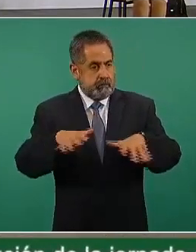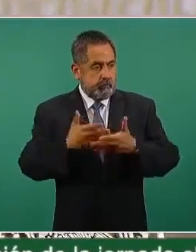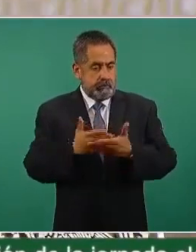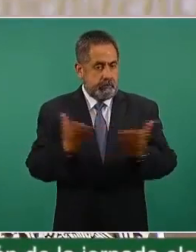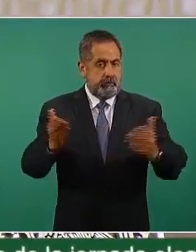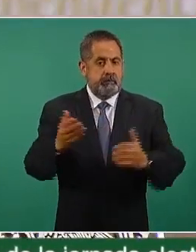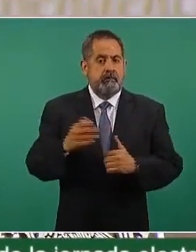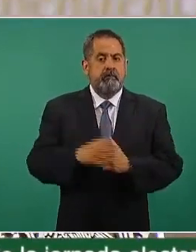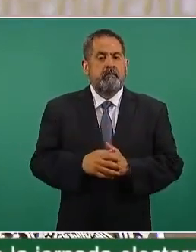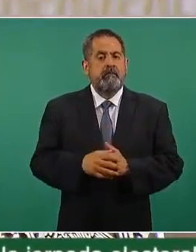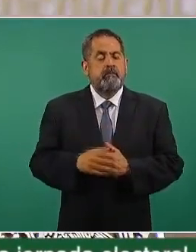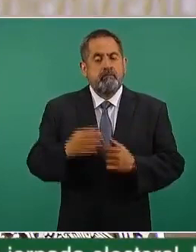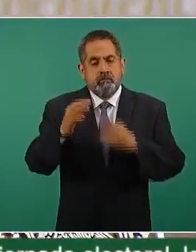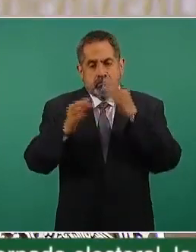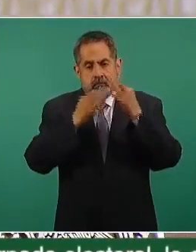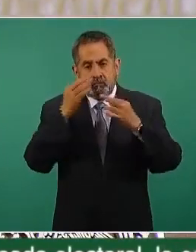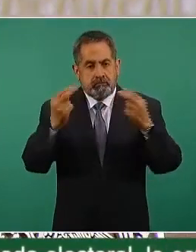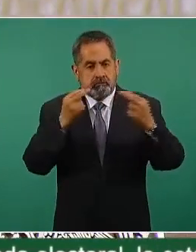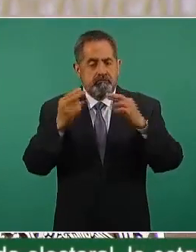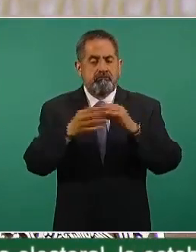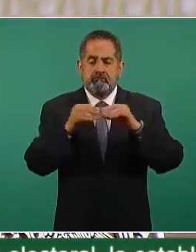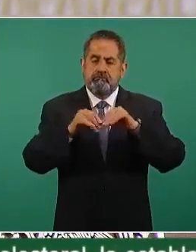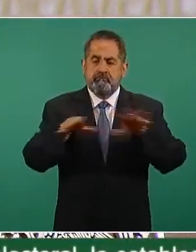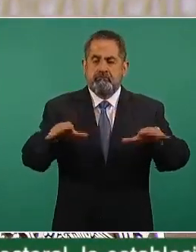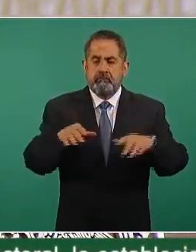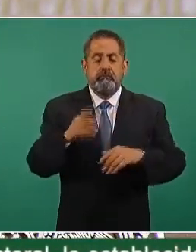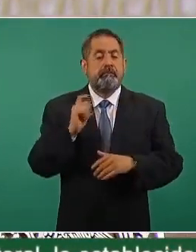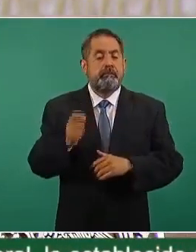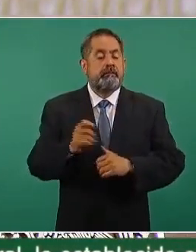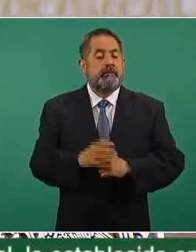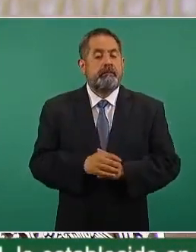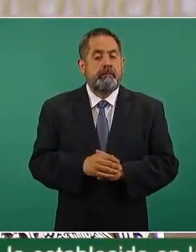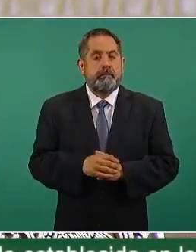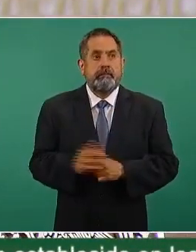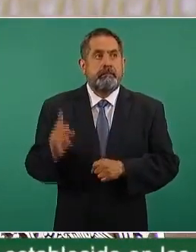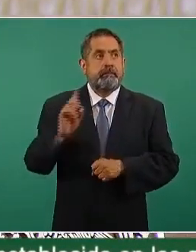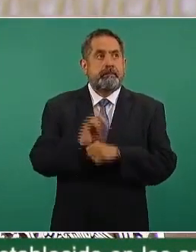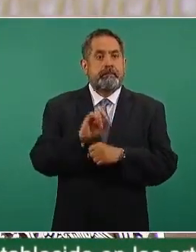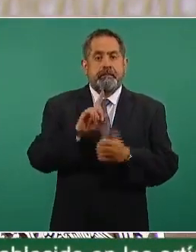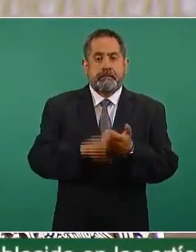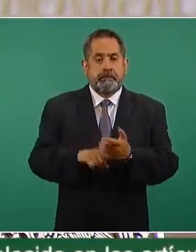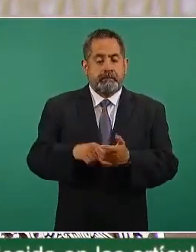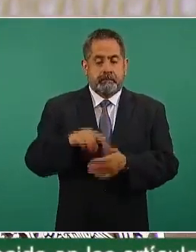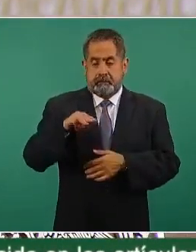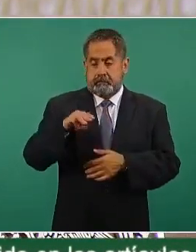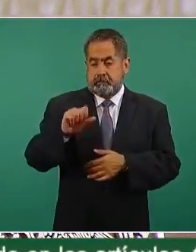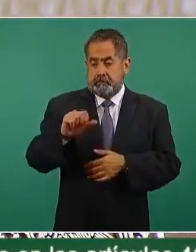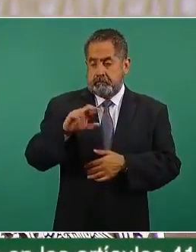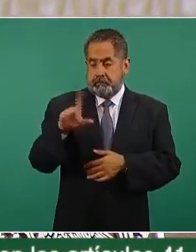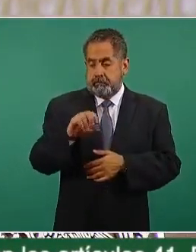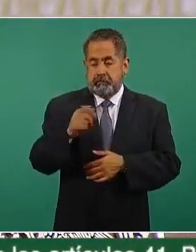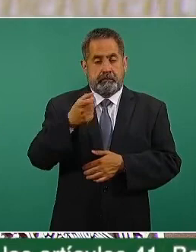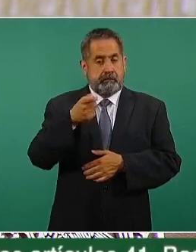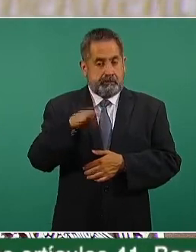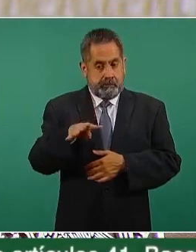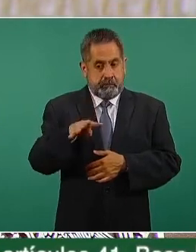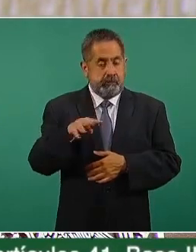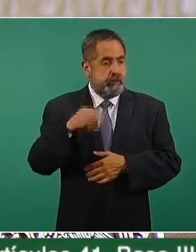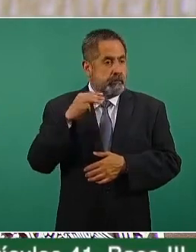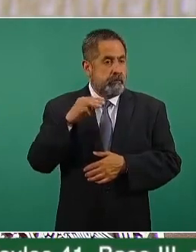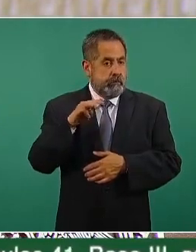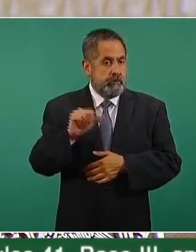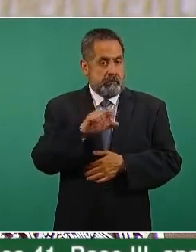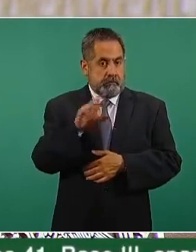población y a los medios de comunicación que a partir del 29 de marzo, lunes 29 de